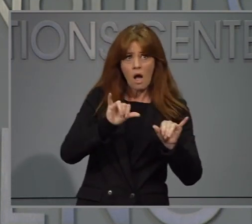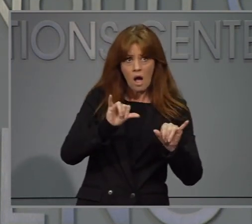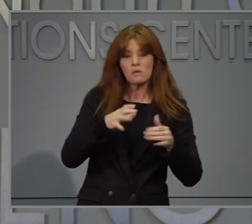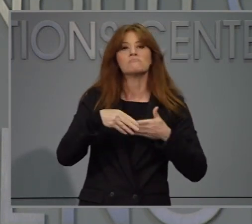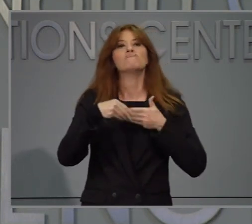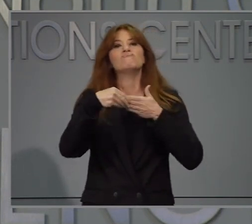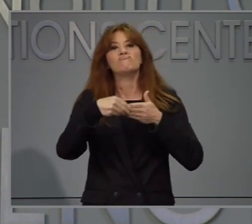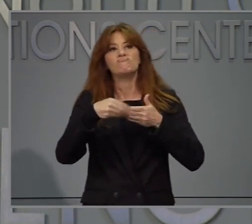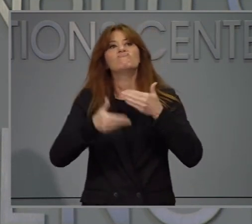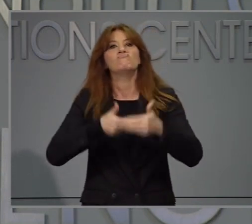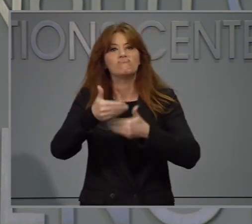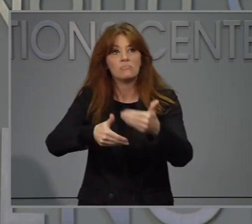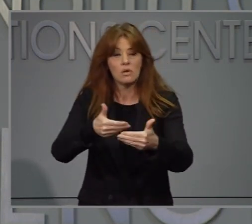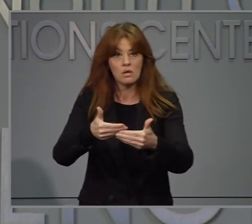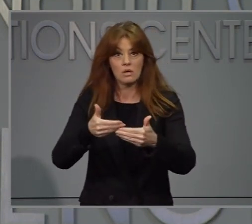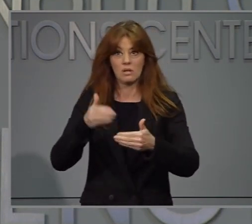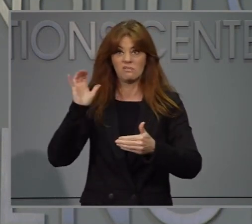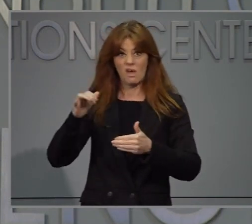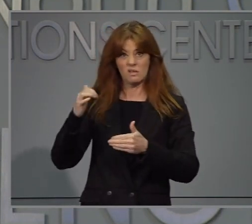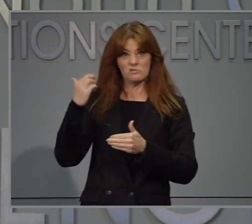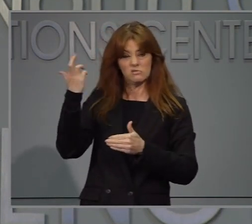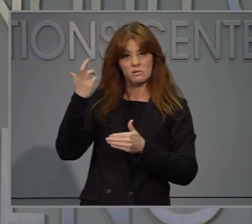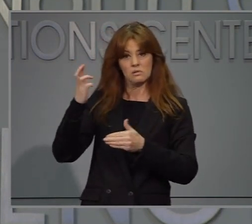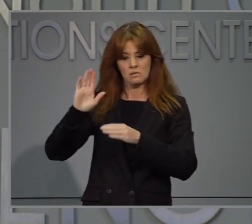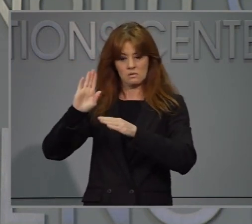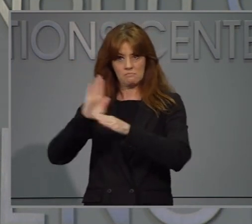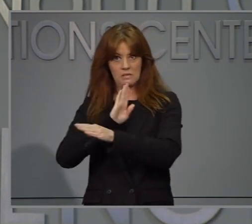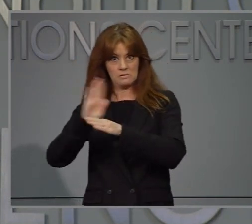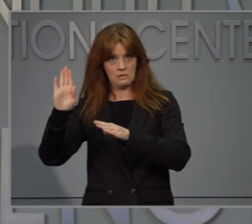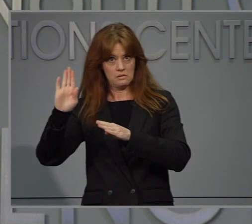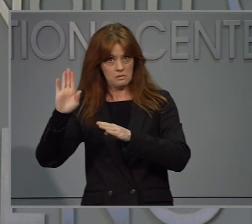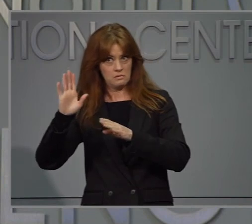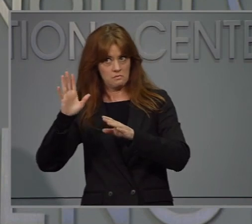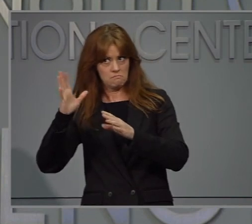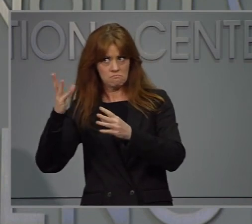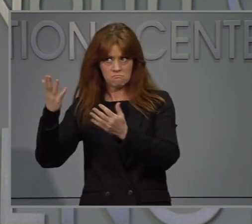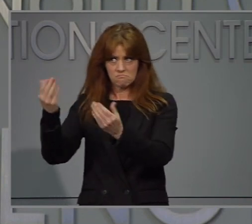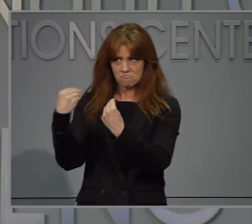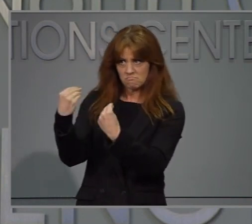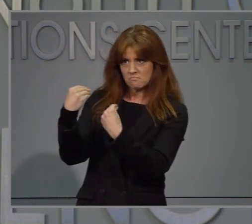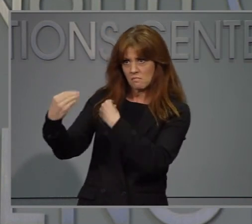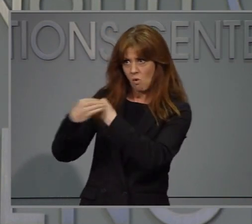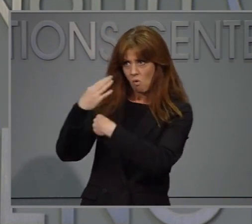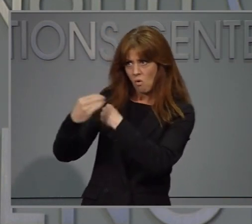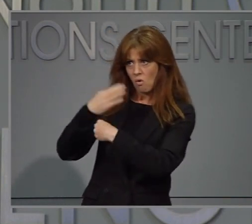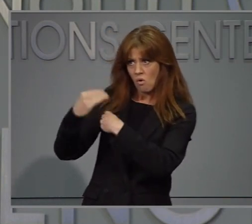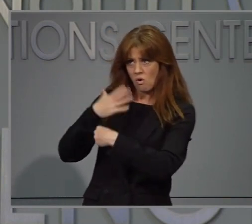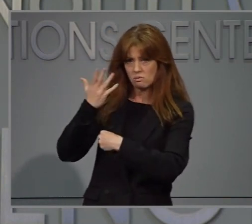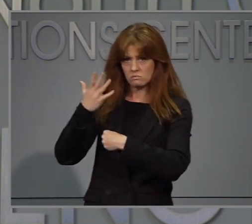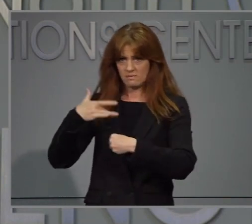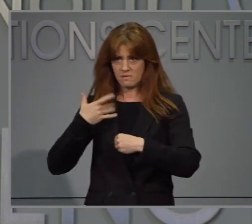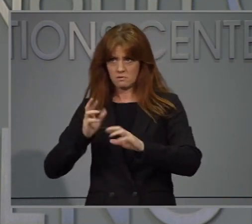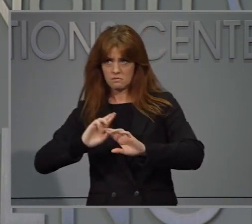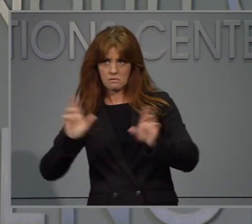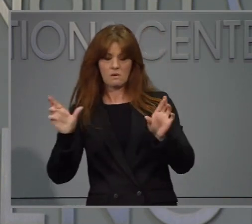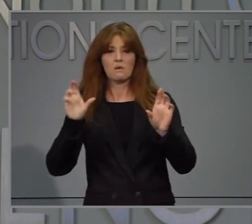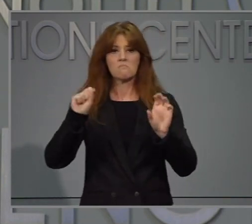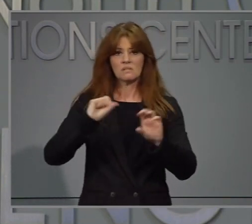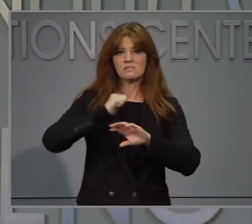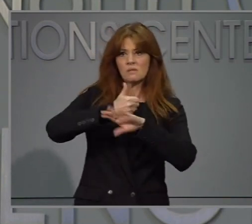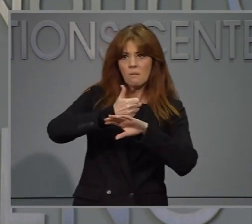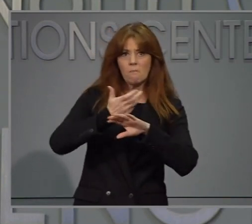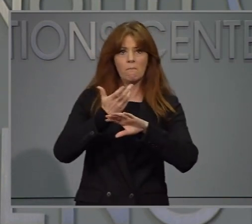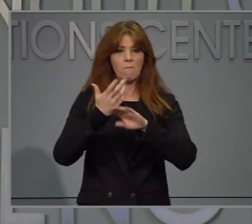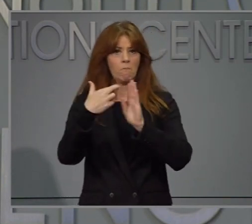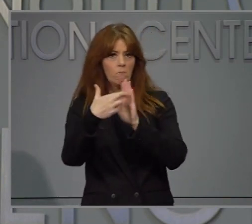científica para guiarnos. Es por eso que le pedimos a los comercios que tomen precauciones para sus empleados y sus clientes.